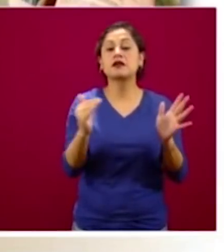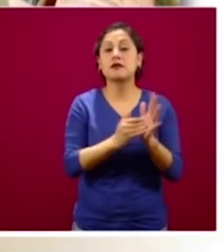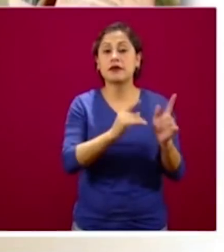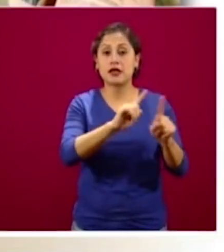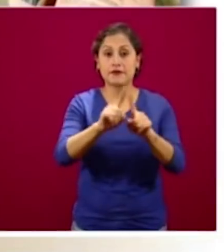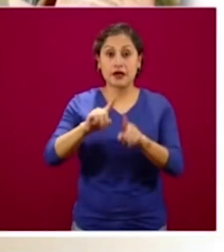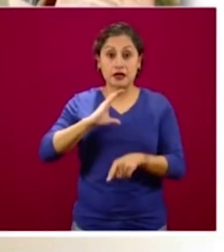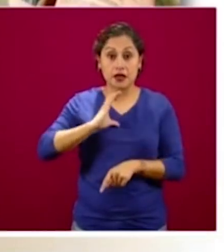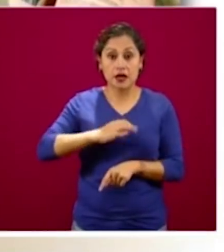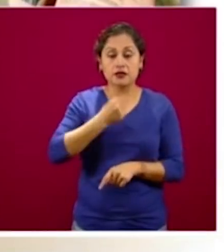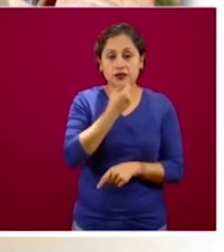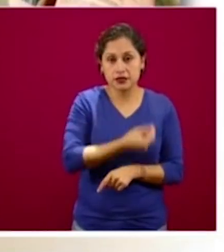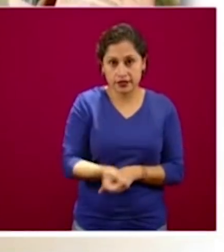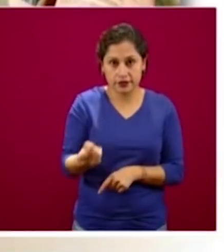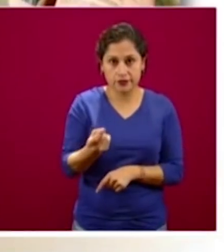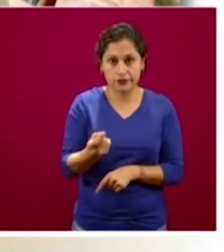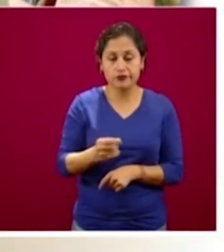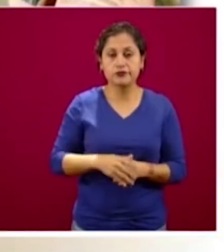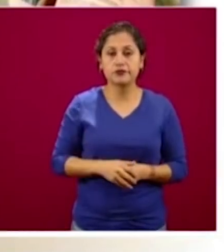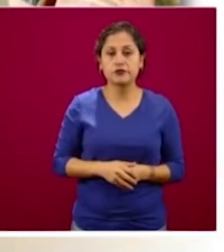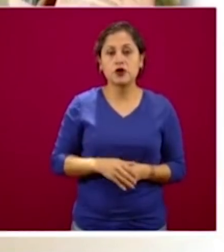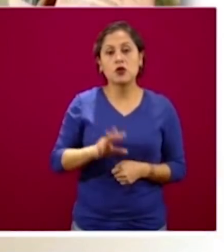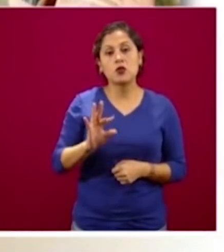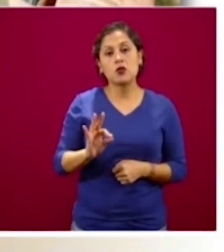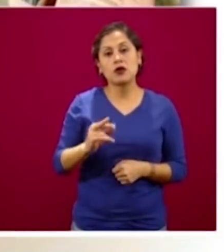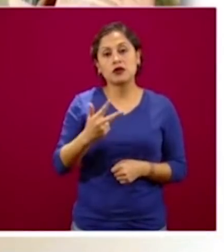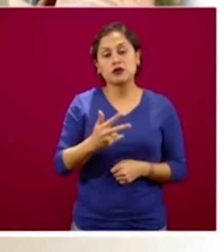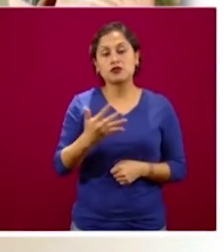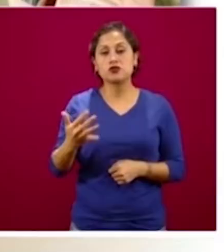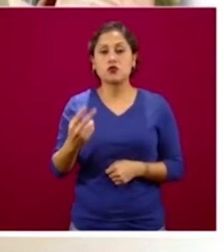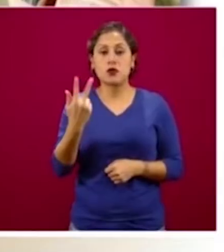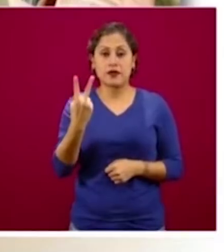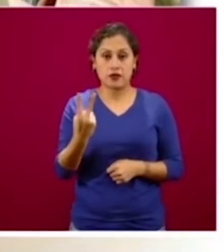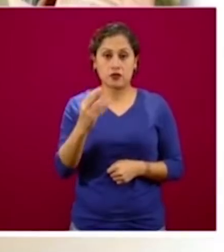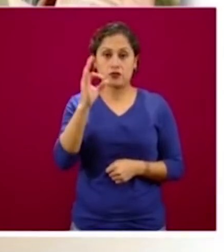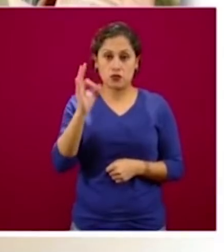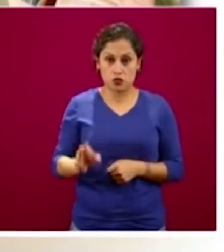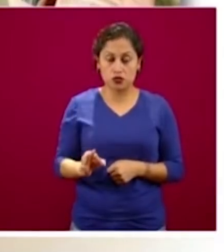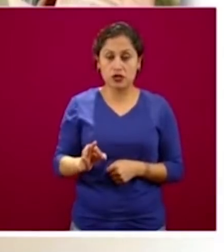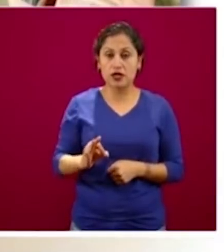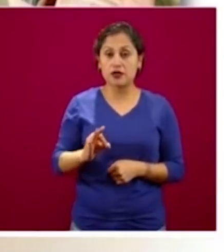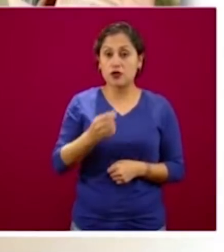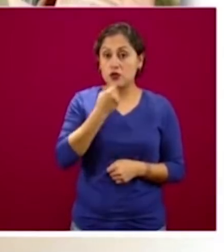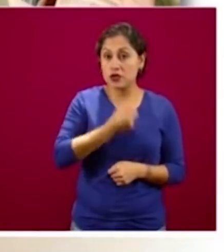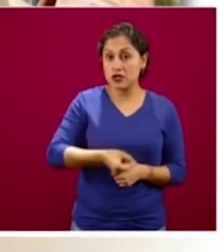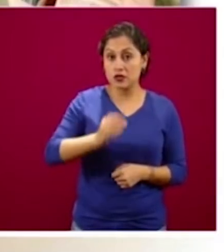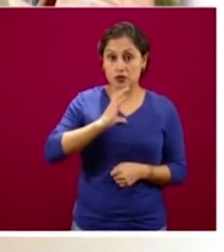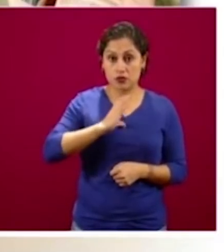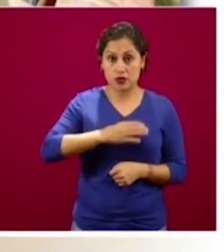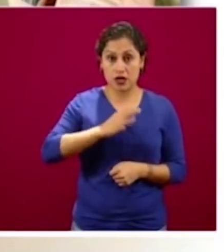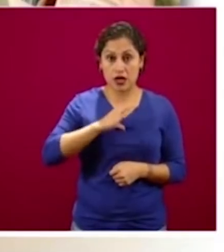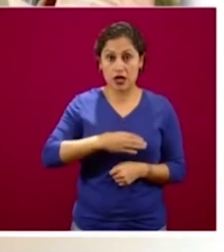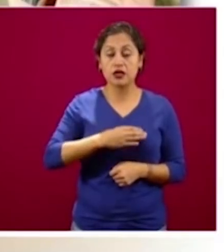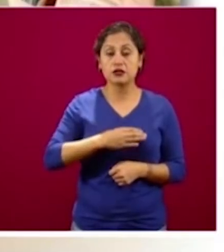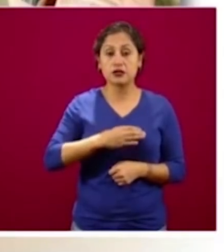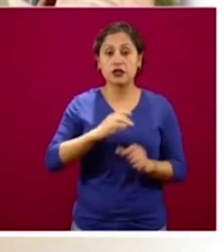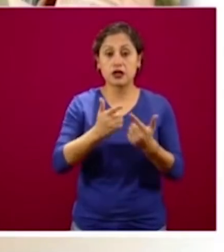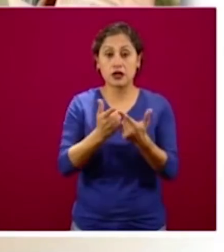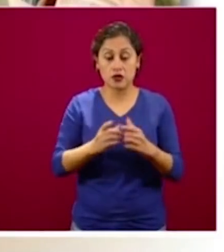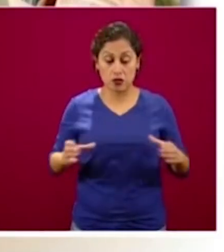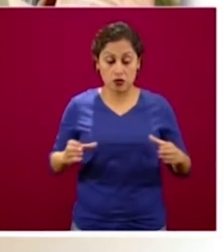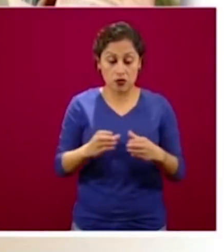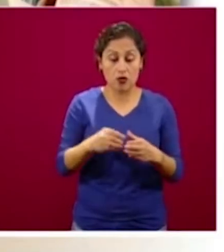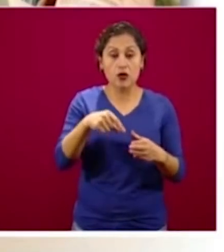cáncer infantil. Y del 48 al 52% del cáncer infantil corresponde a un grupo de cáncer que es